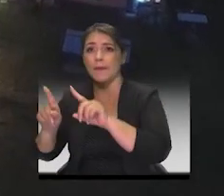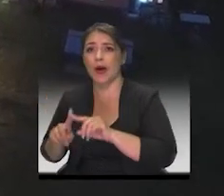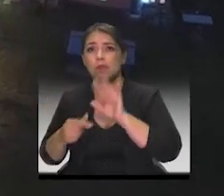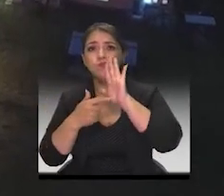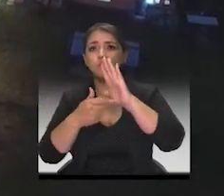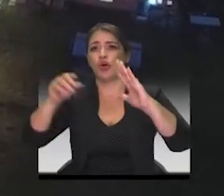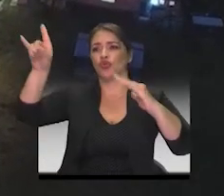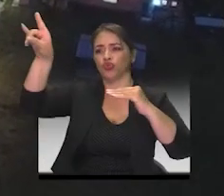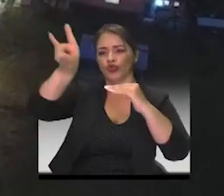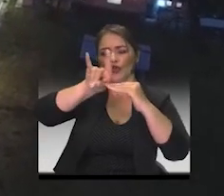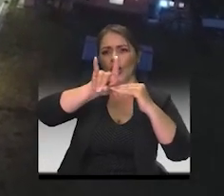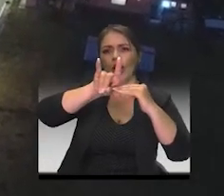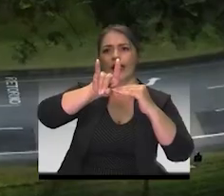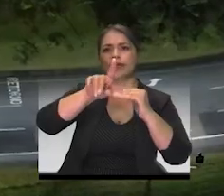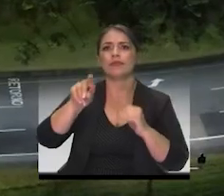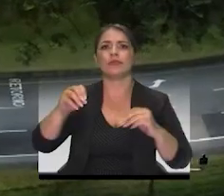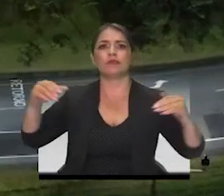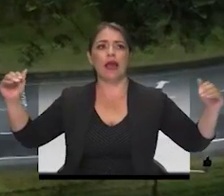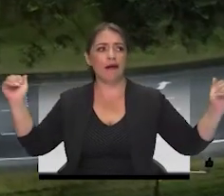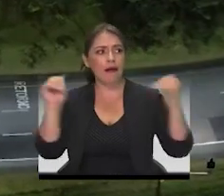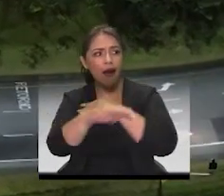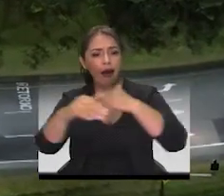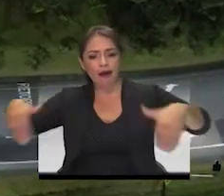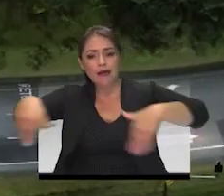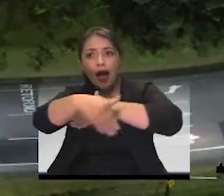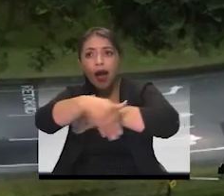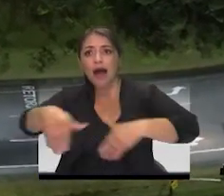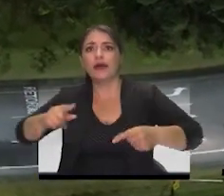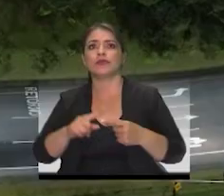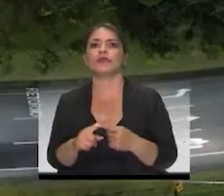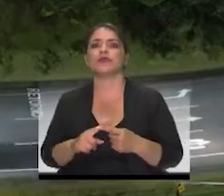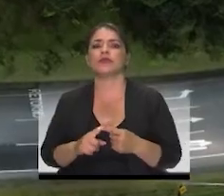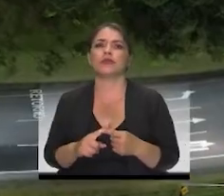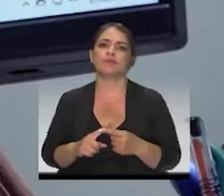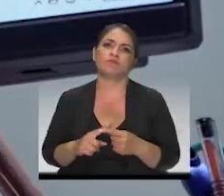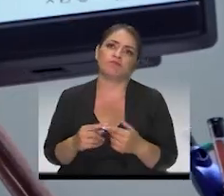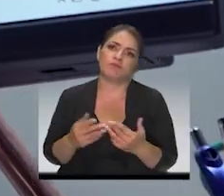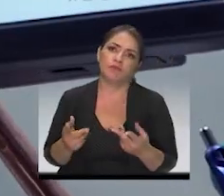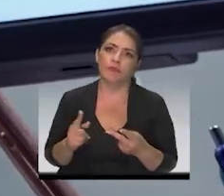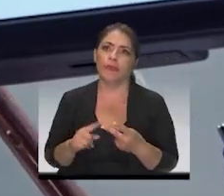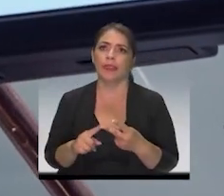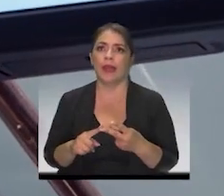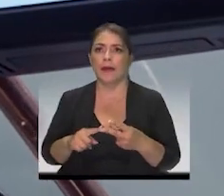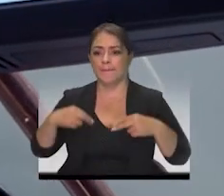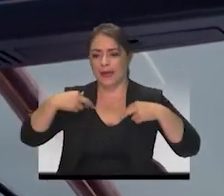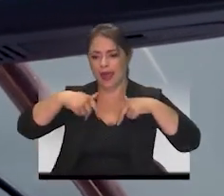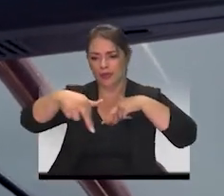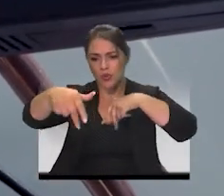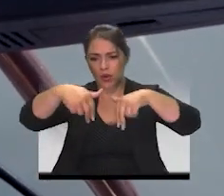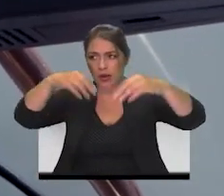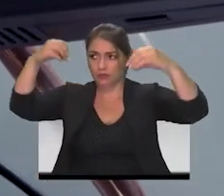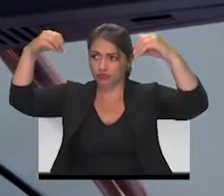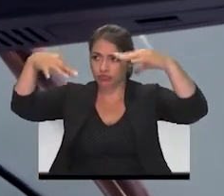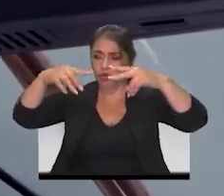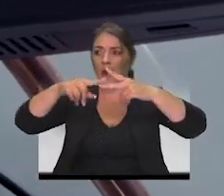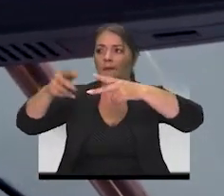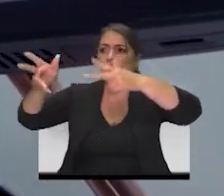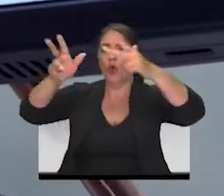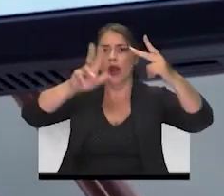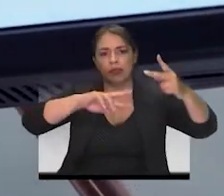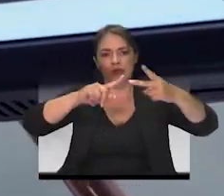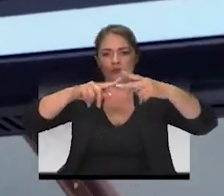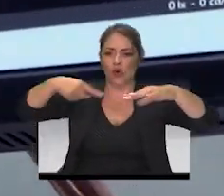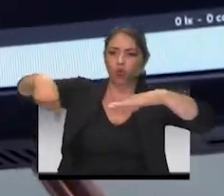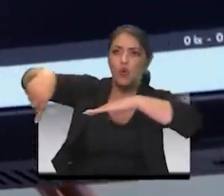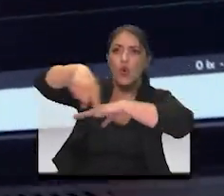luminarias las aplicamos para vías públicas, en intersecciones, pasos peatonales, puentes, glorietas